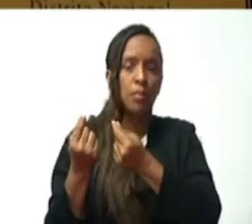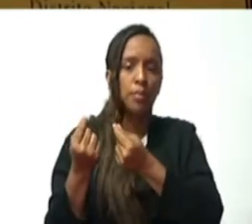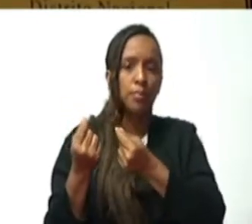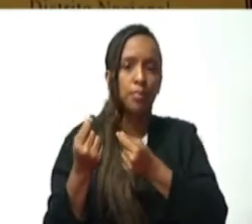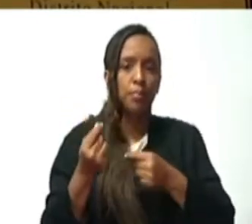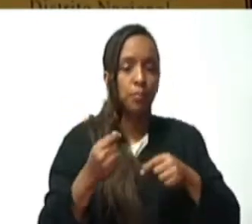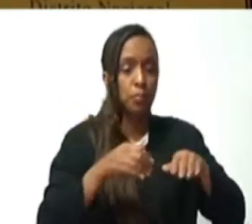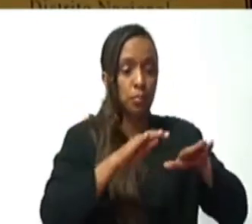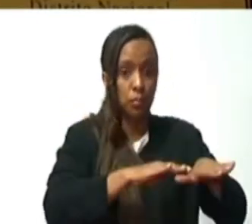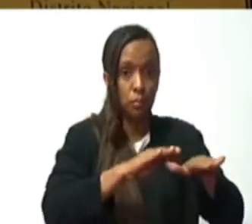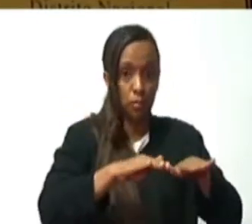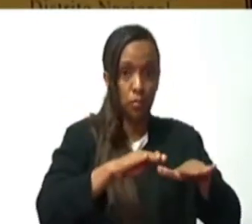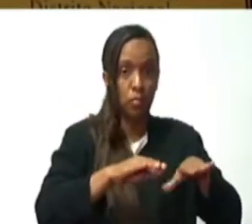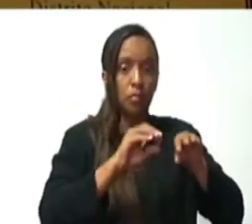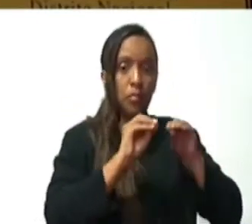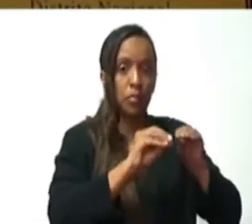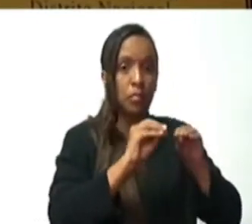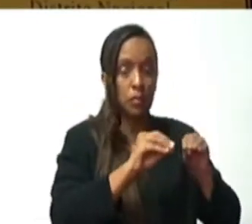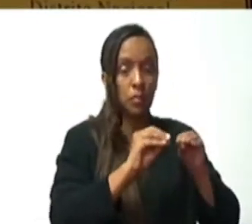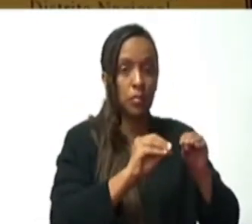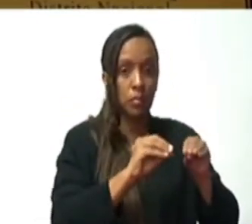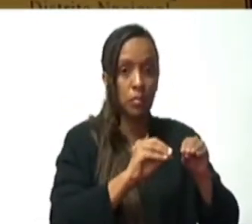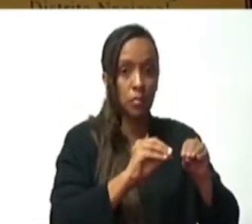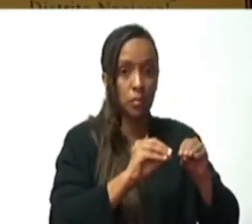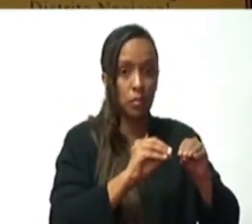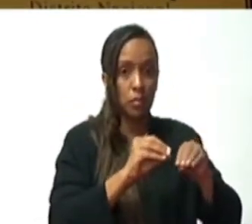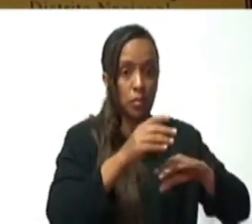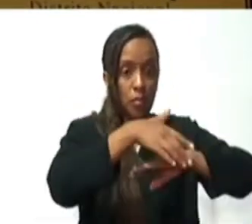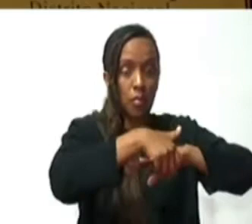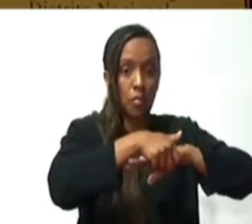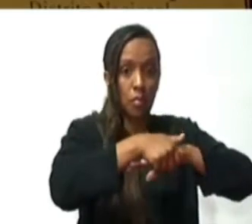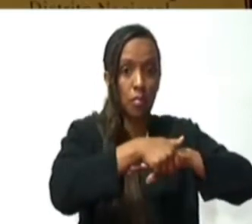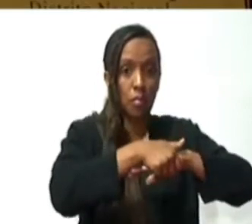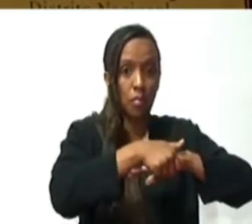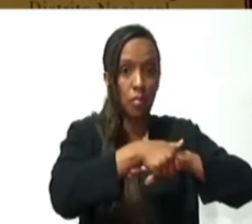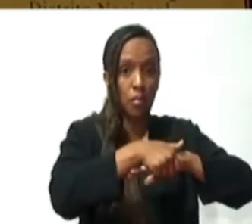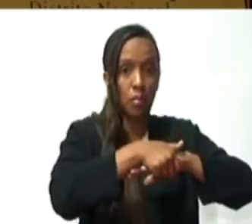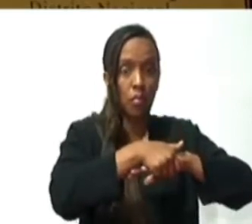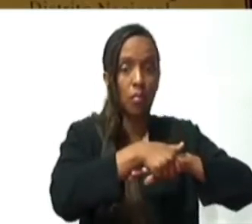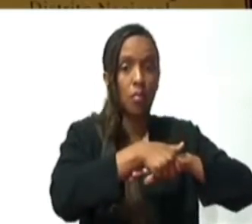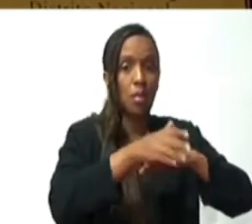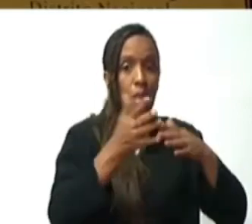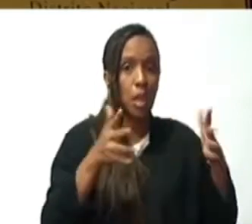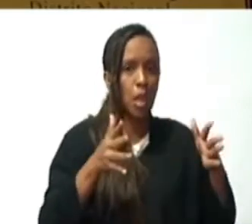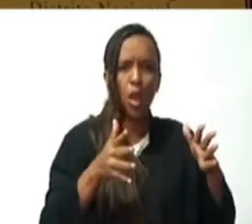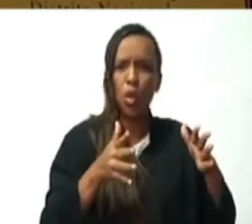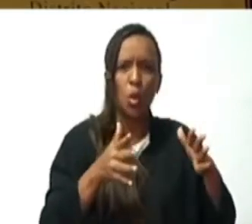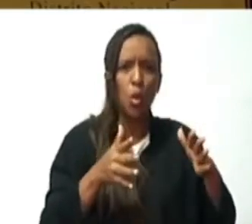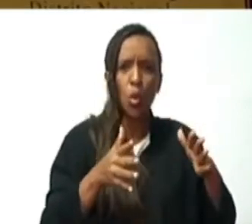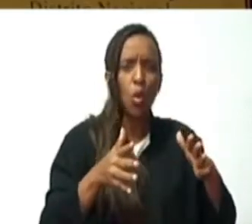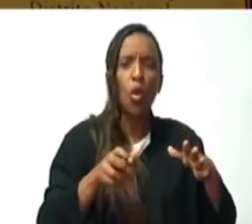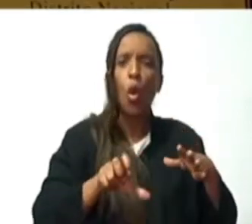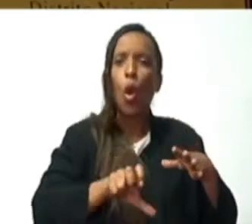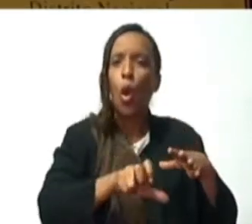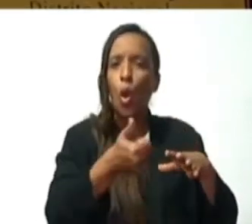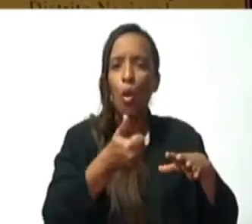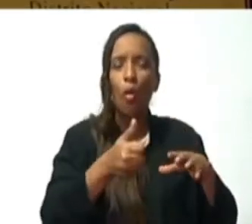a esas juventudes, sino que hay otros idiomas que se incorporan en la